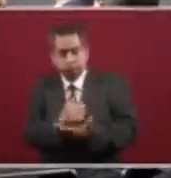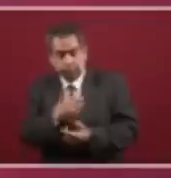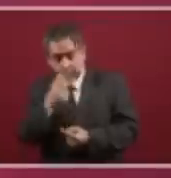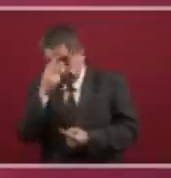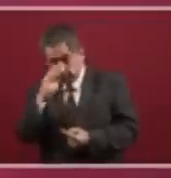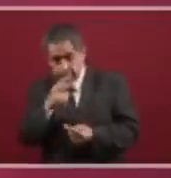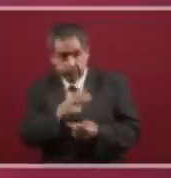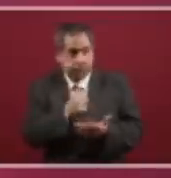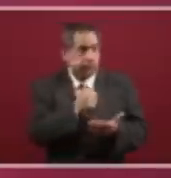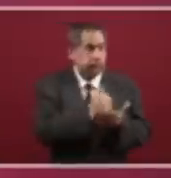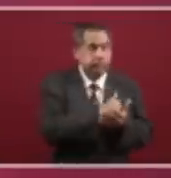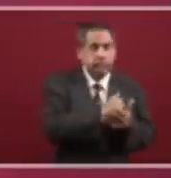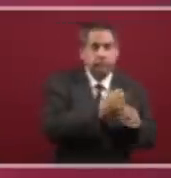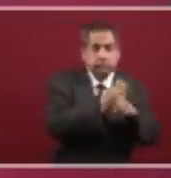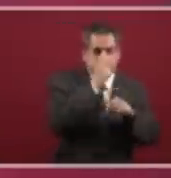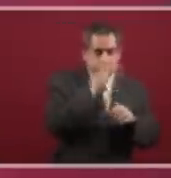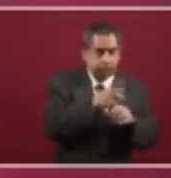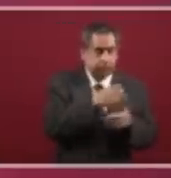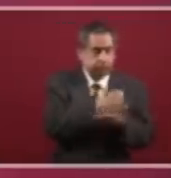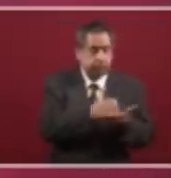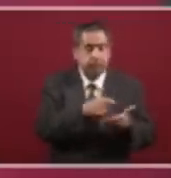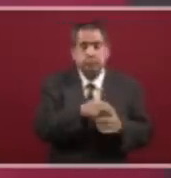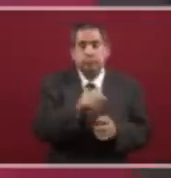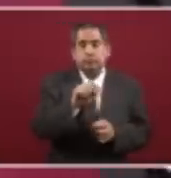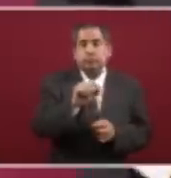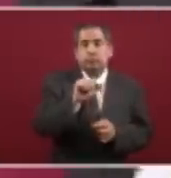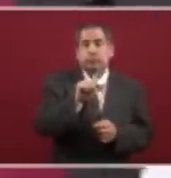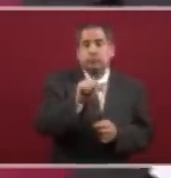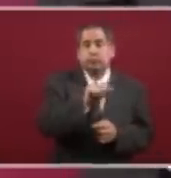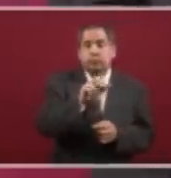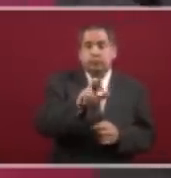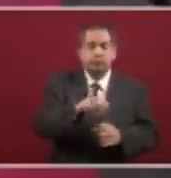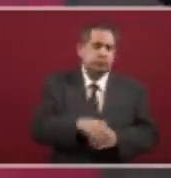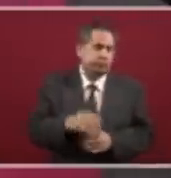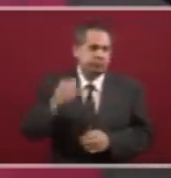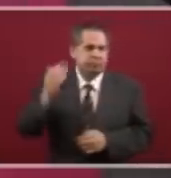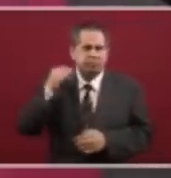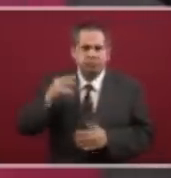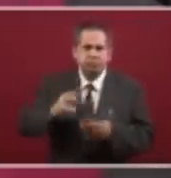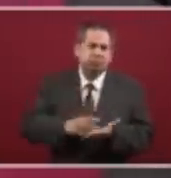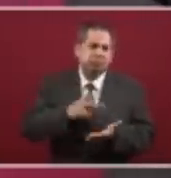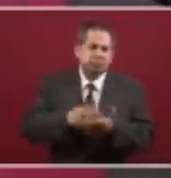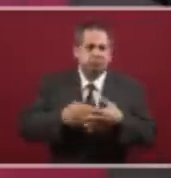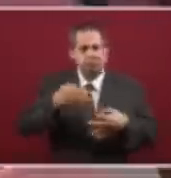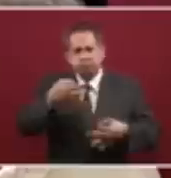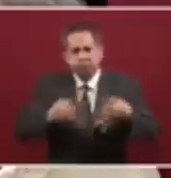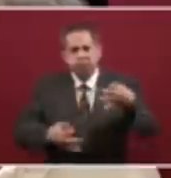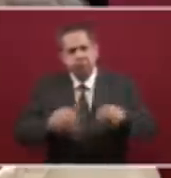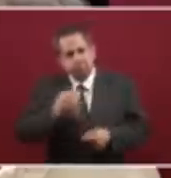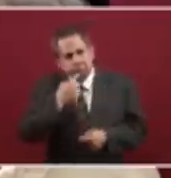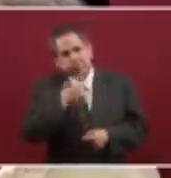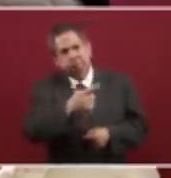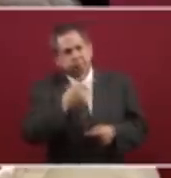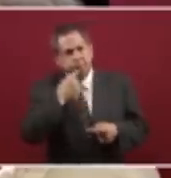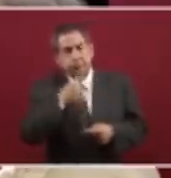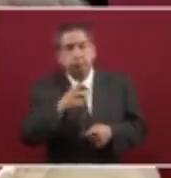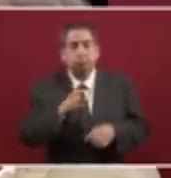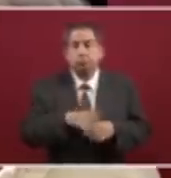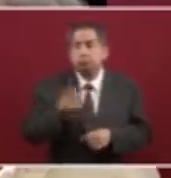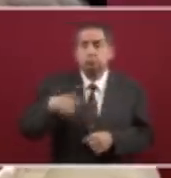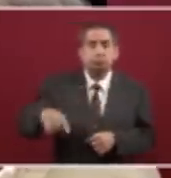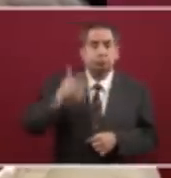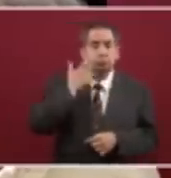hemos enfrentado diversos procesos jurídicos para evitar el despojo de nuestro territorio que pretende